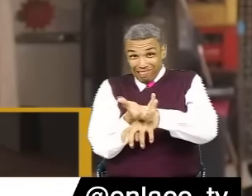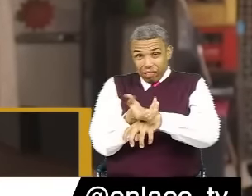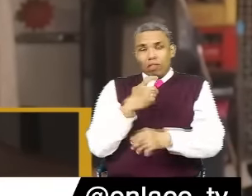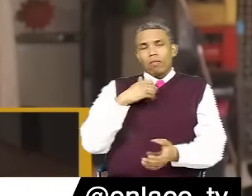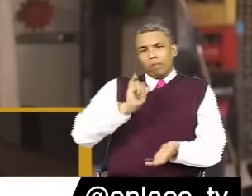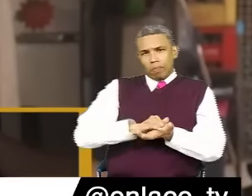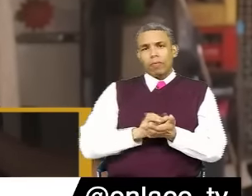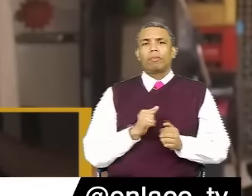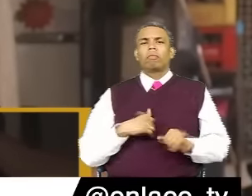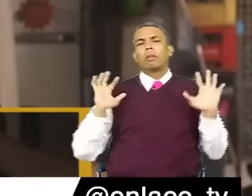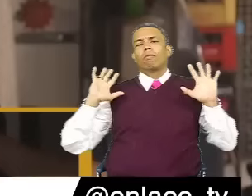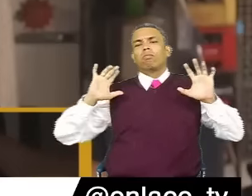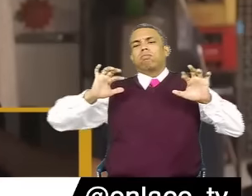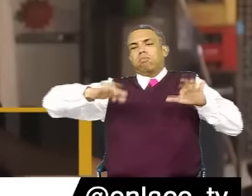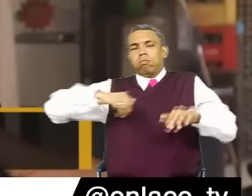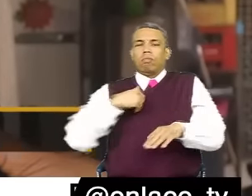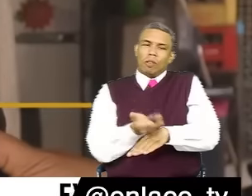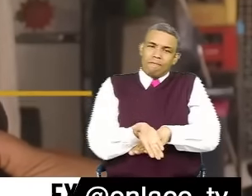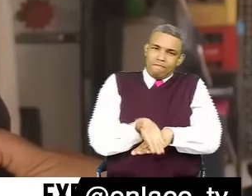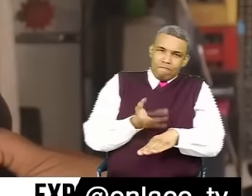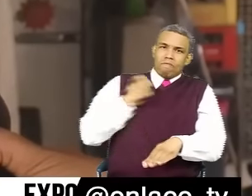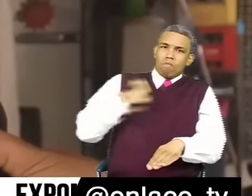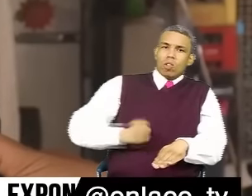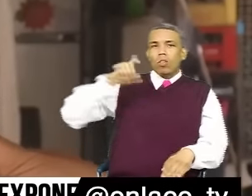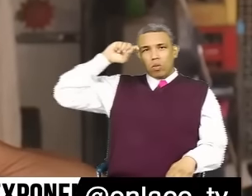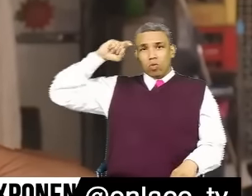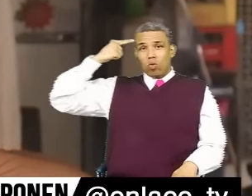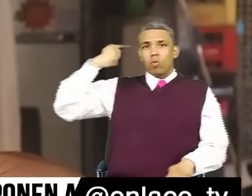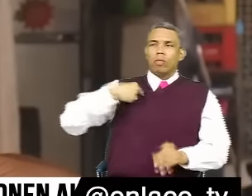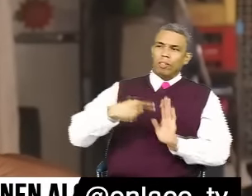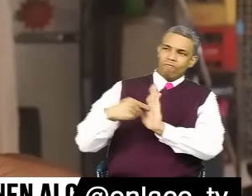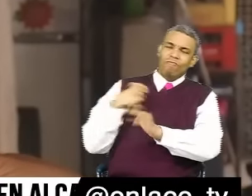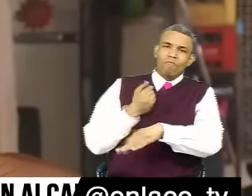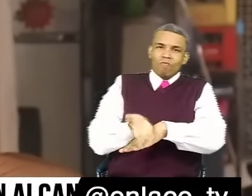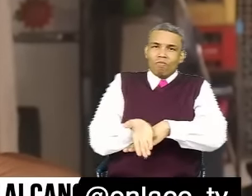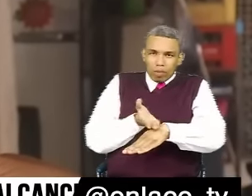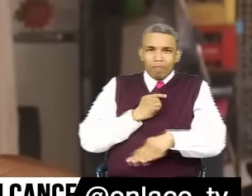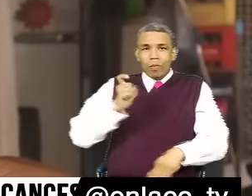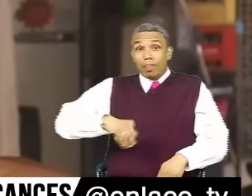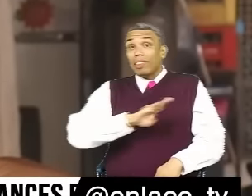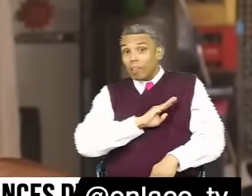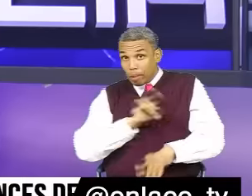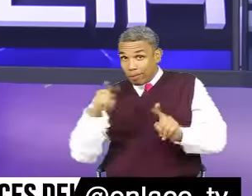cuenta de que estamos reclamándole a los gobiernos, y ahí incluimos al gobierno municipal.